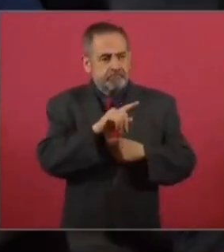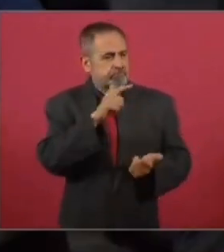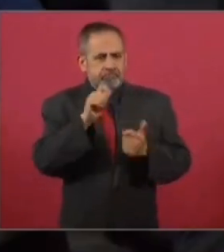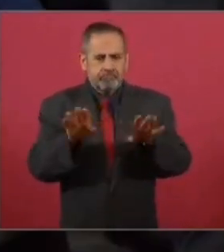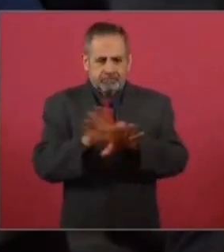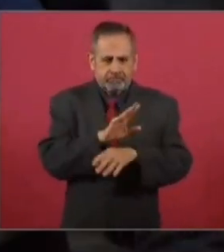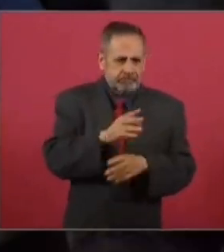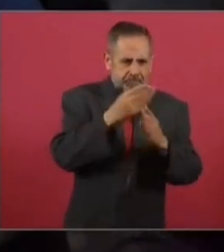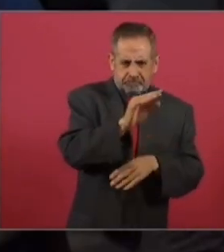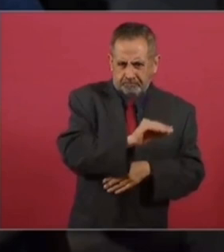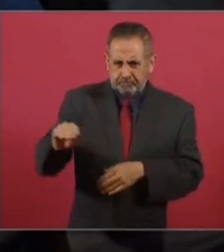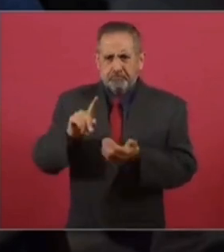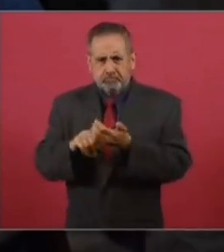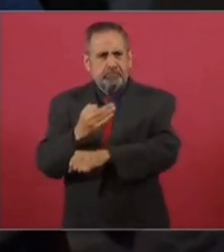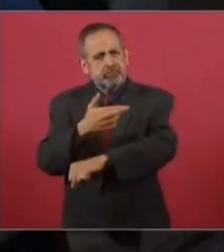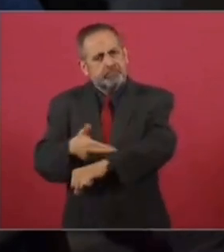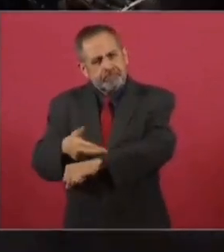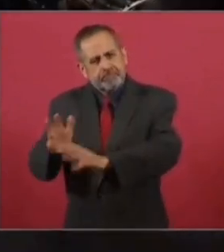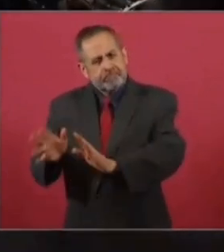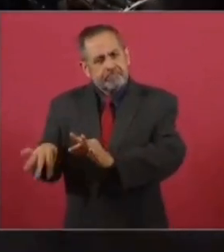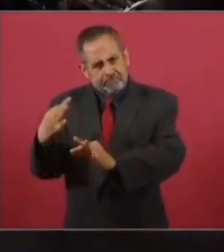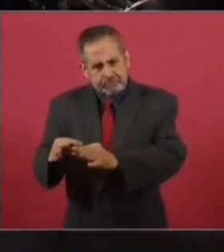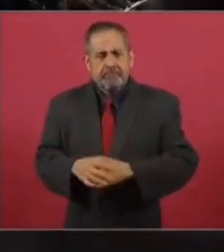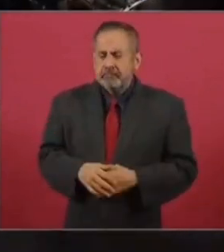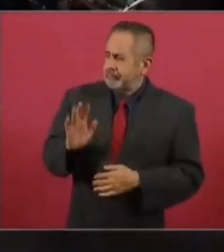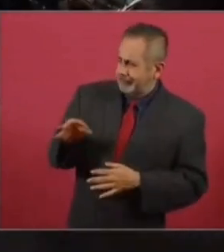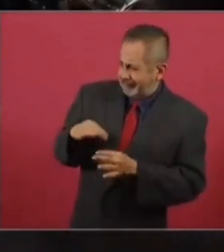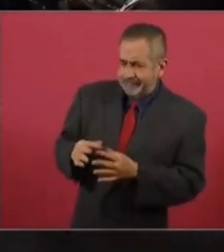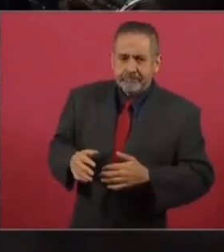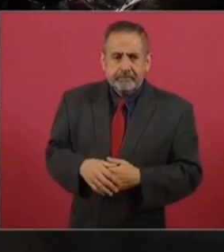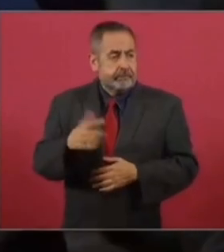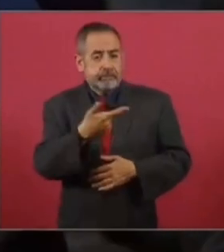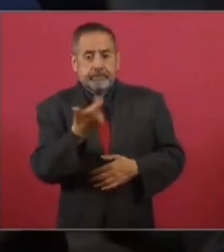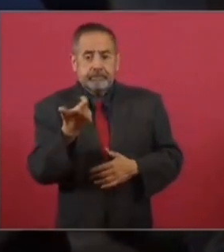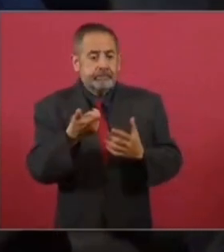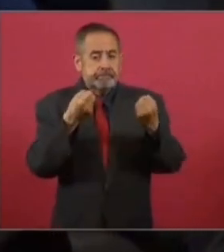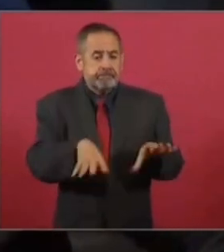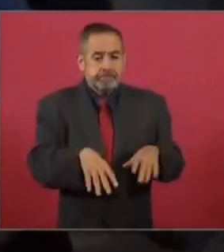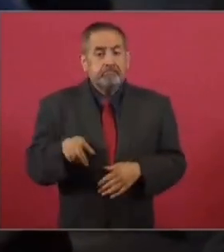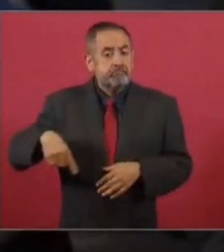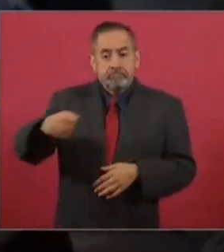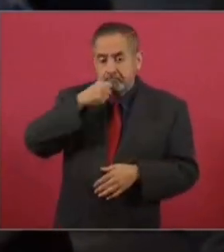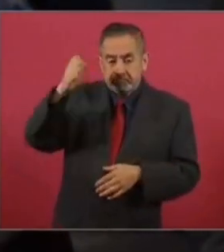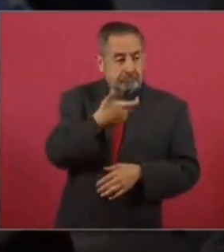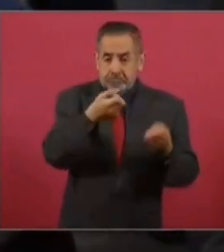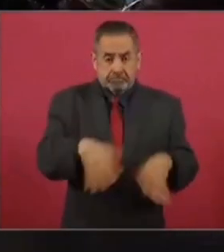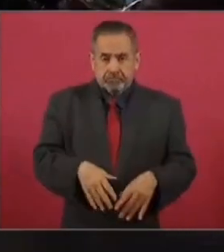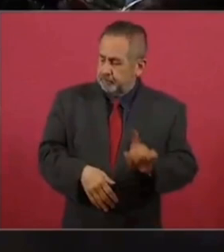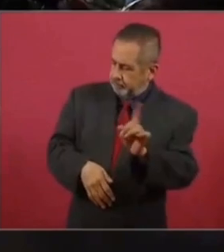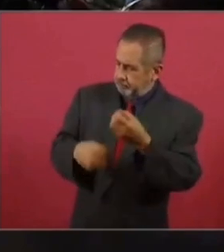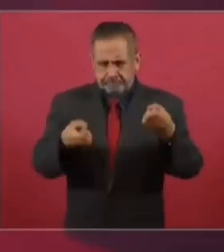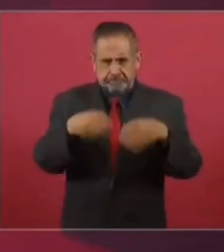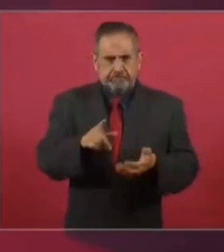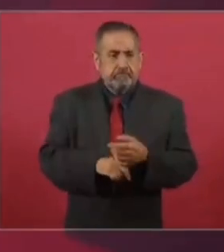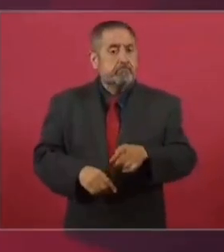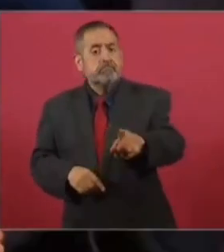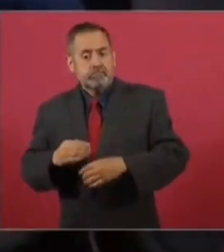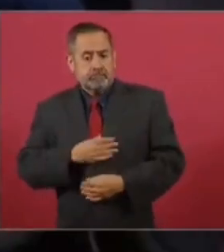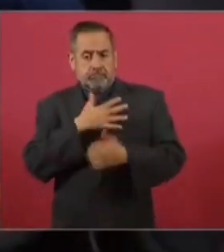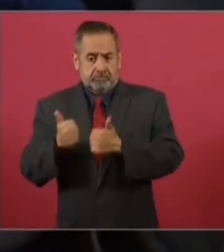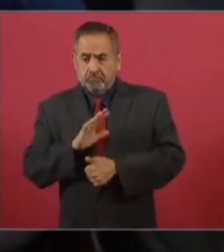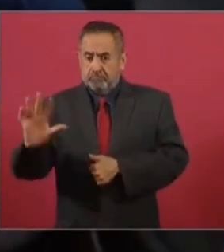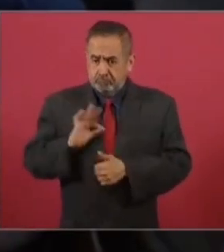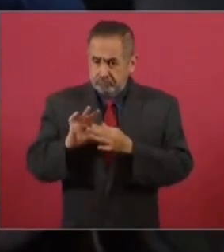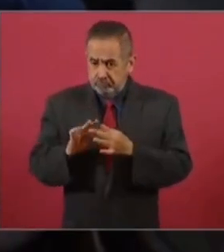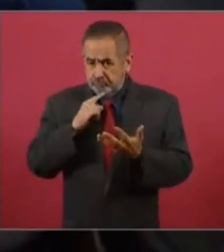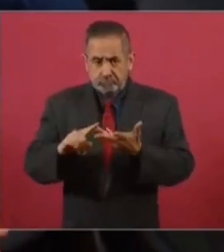este momento de transición. Ahorita ya se regularizó. Y se tiene que regularizar. Pero al final del día ese monto se perdió o al menos han manifestado algunos derechos habientes. No se ha perdido nada. La Secretaría del Bienestar no le ha